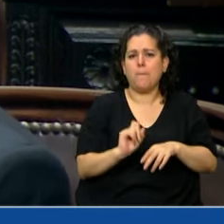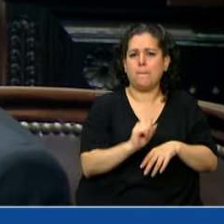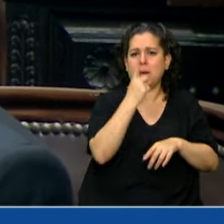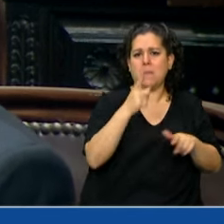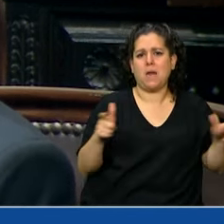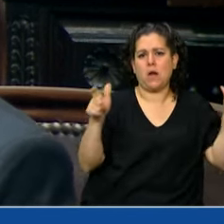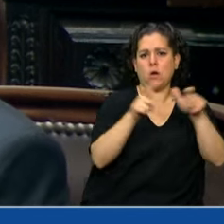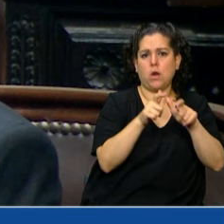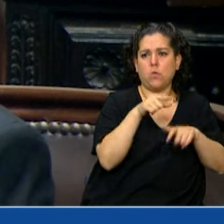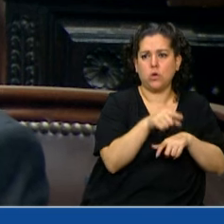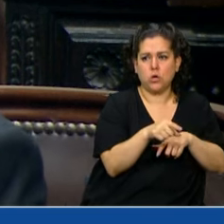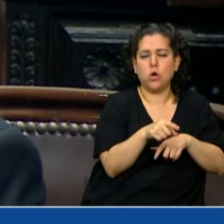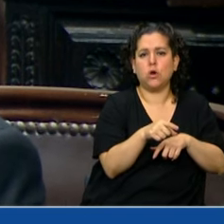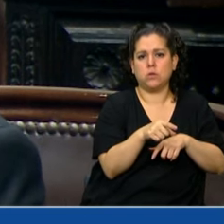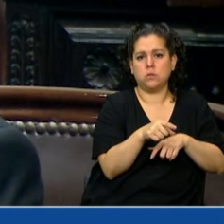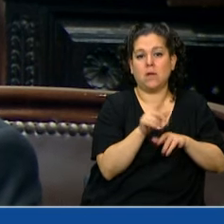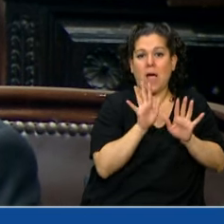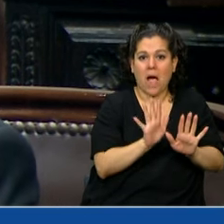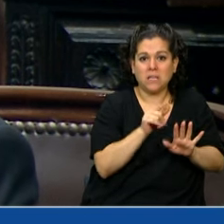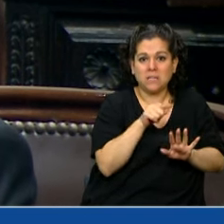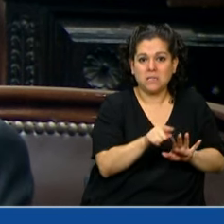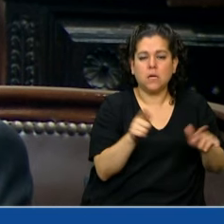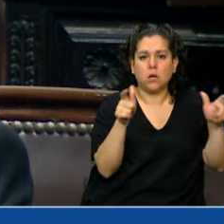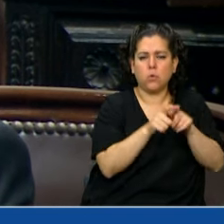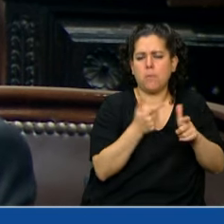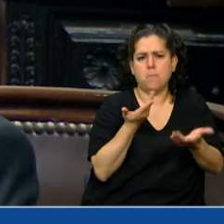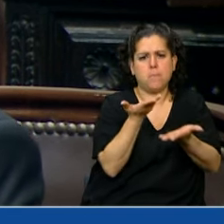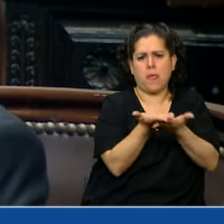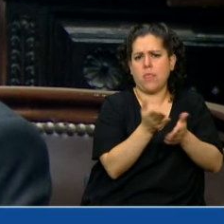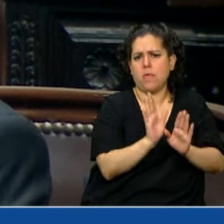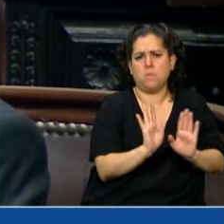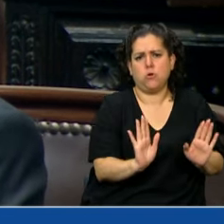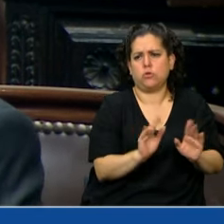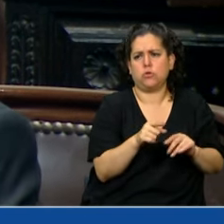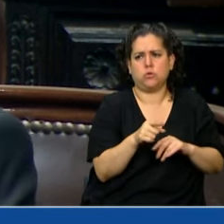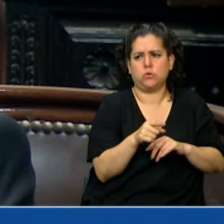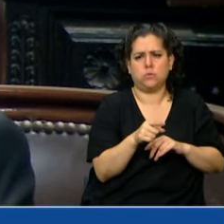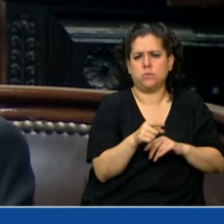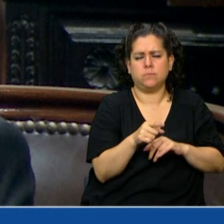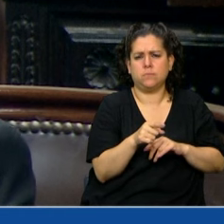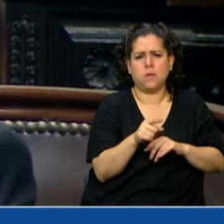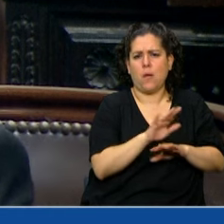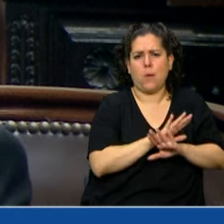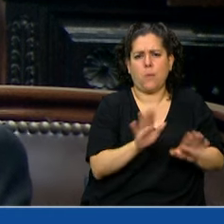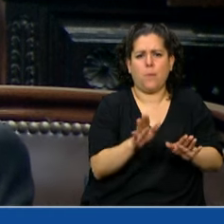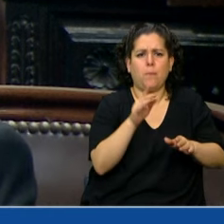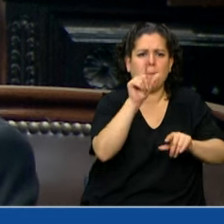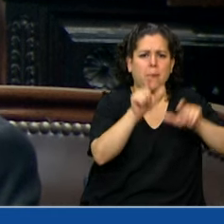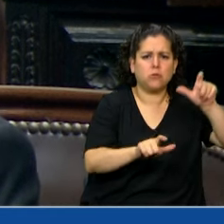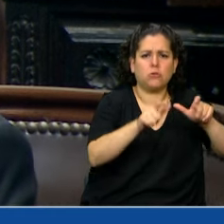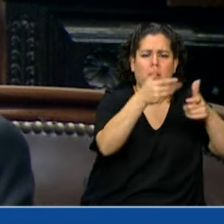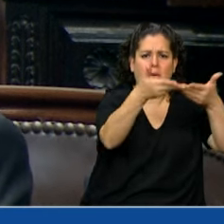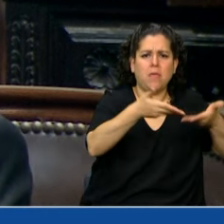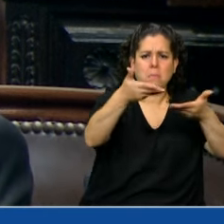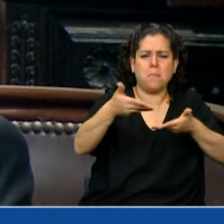primera reunión en estas condiciones pedimos que no se invite a tantos pero